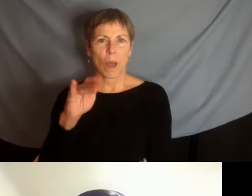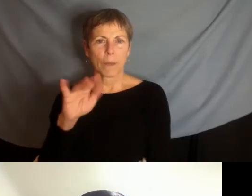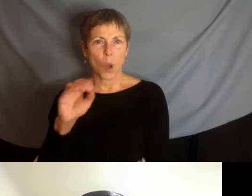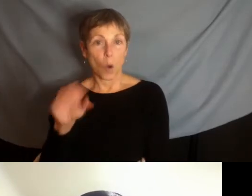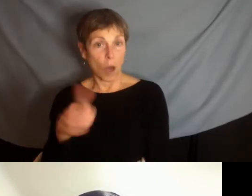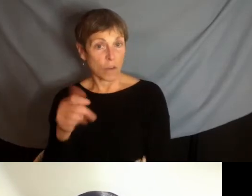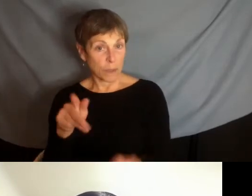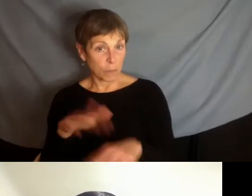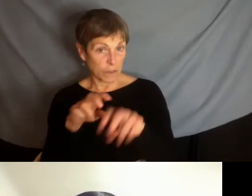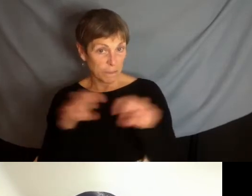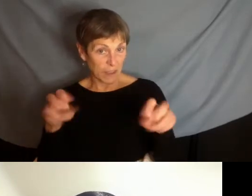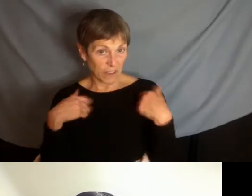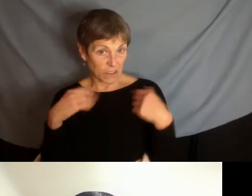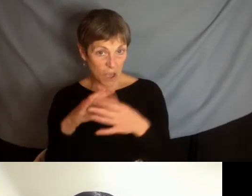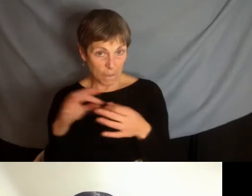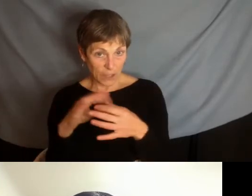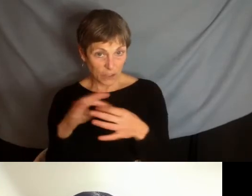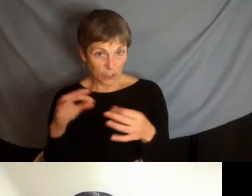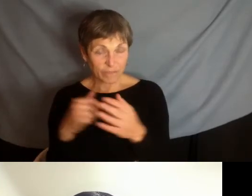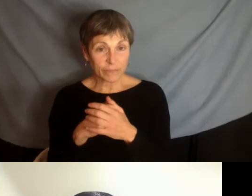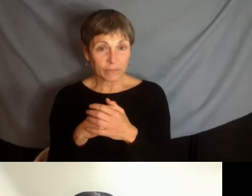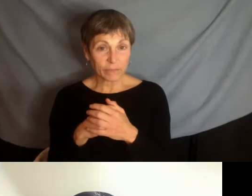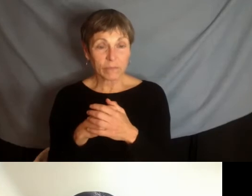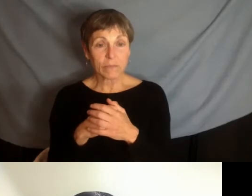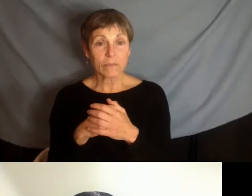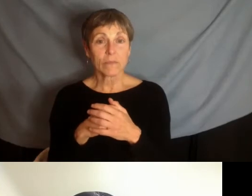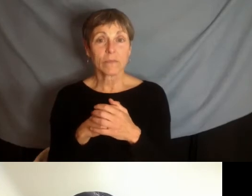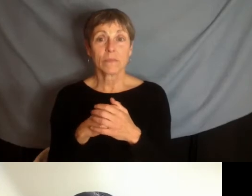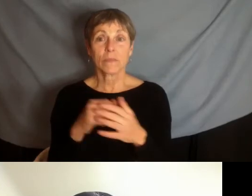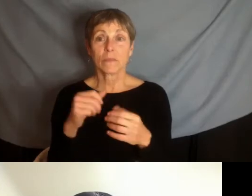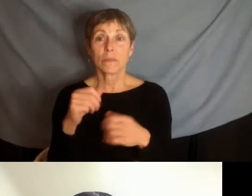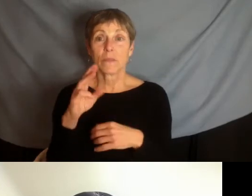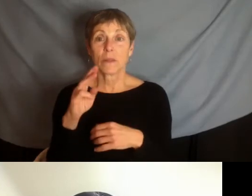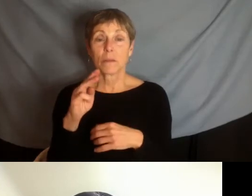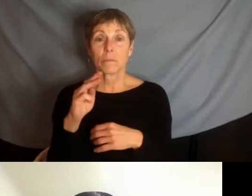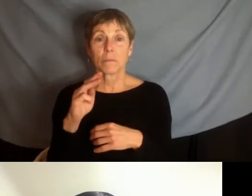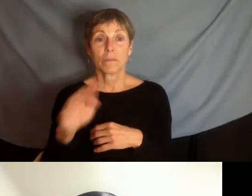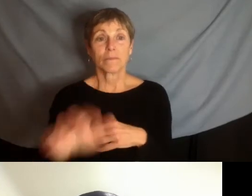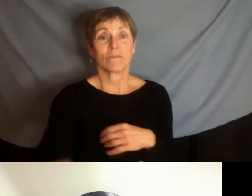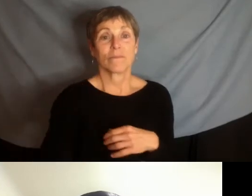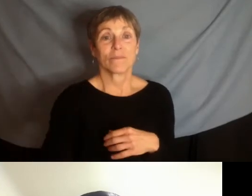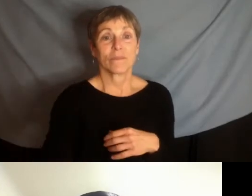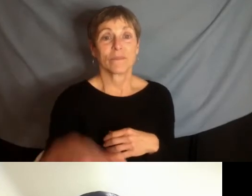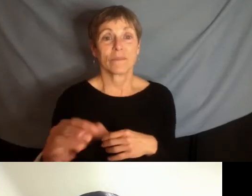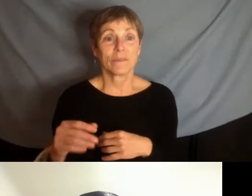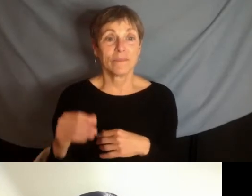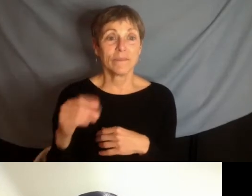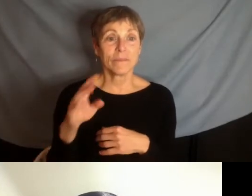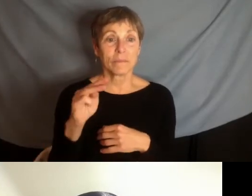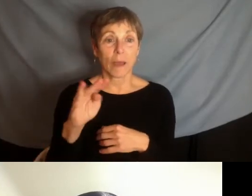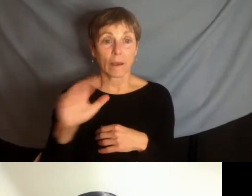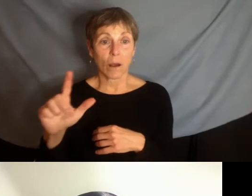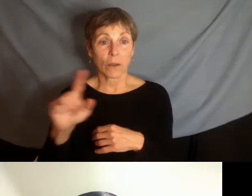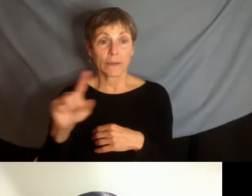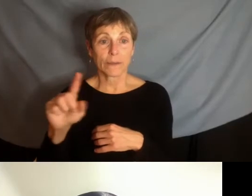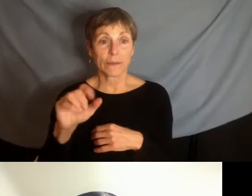Vamos a ver si algunos otros de los panelistas tienen comentarios. Michael Sigismund, ¿tienes algún comentario en cuanto a cabildear, tal vez, con